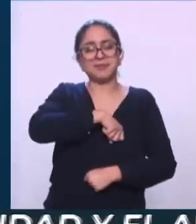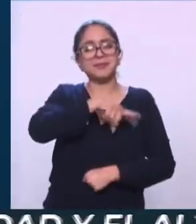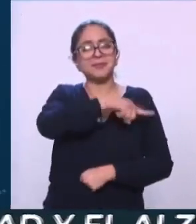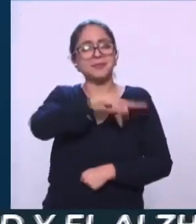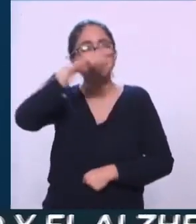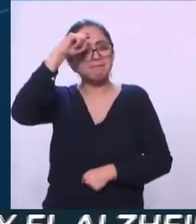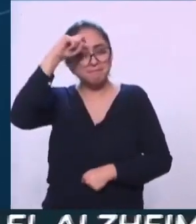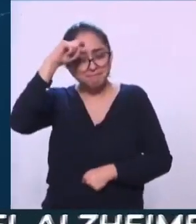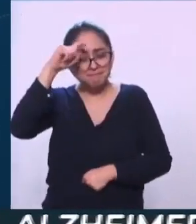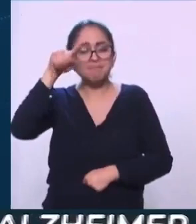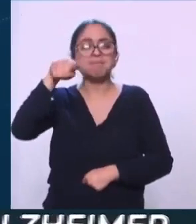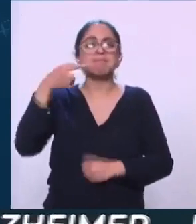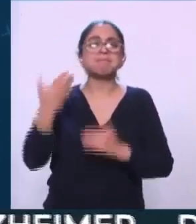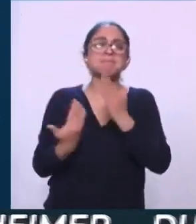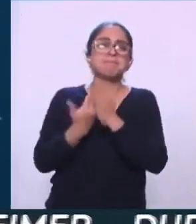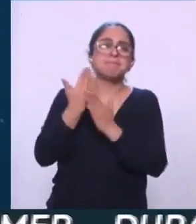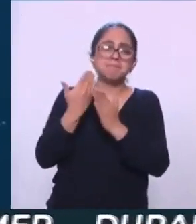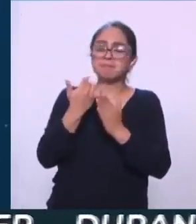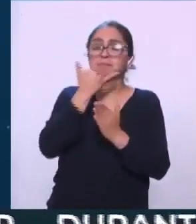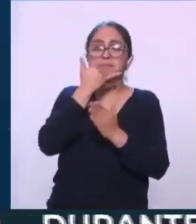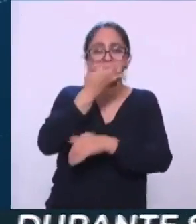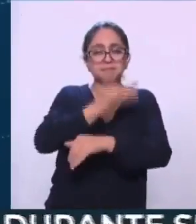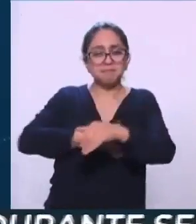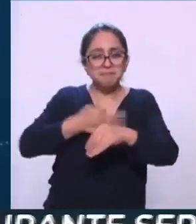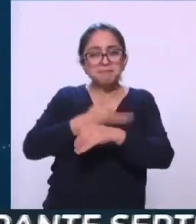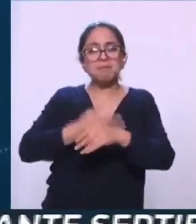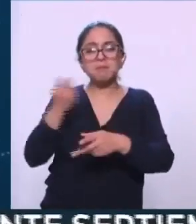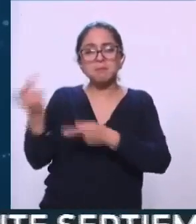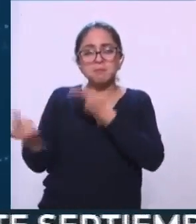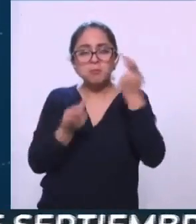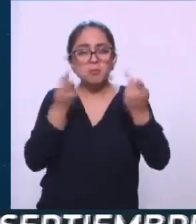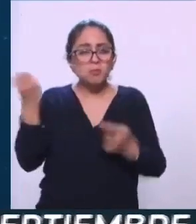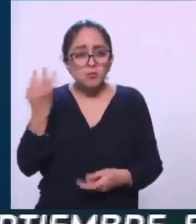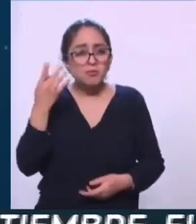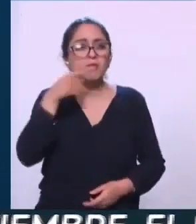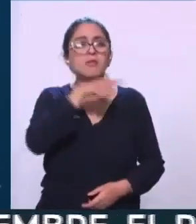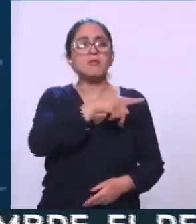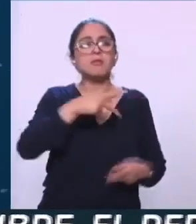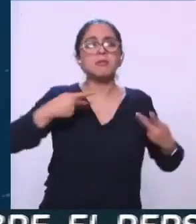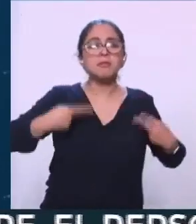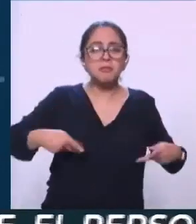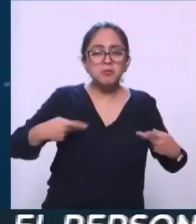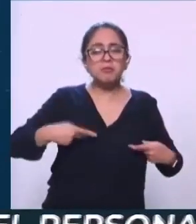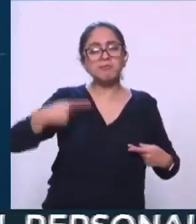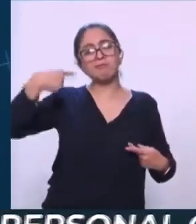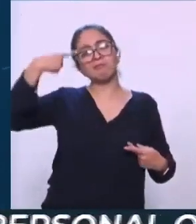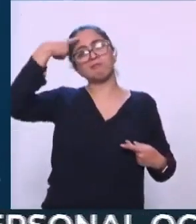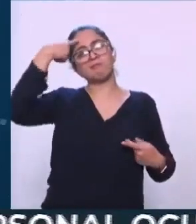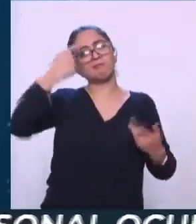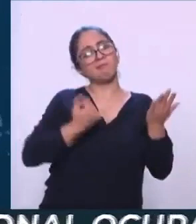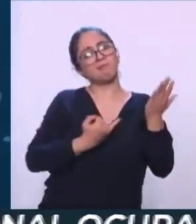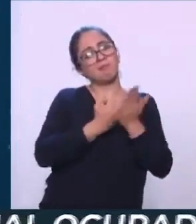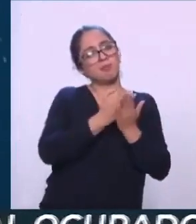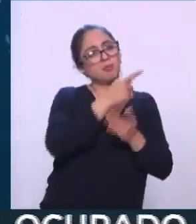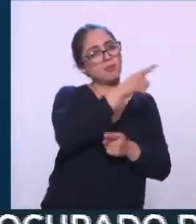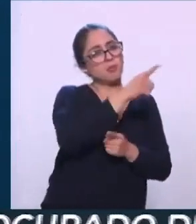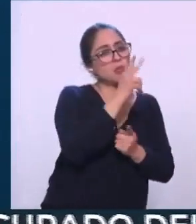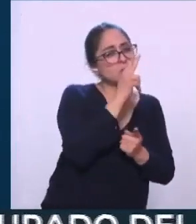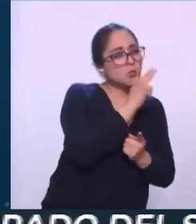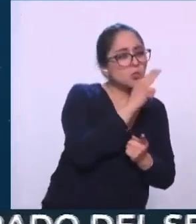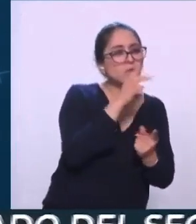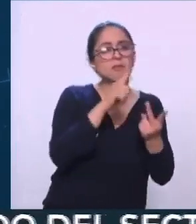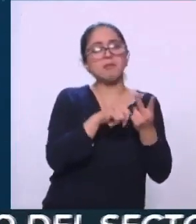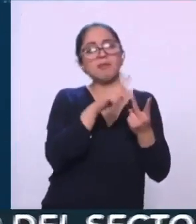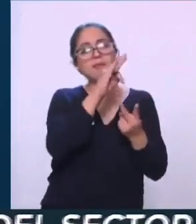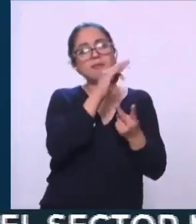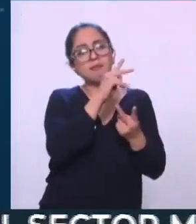de prensa vespertina si los mexicanos íbamos a poder elegir qué vacuna nos iban a poner, si la rusa, la de